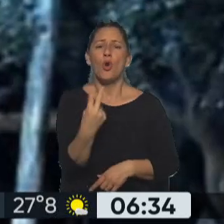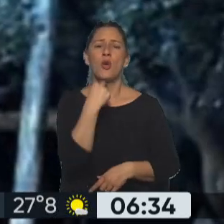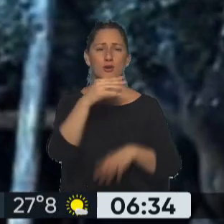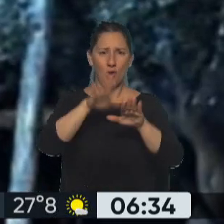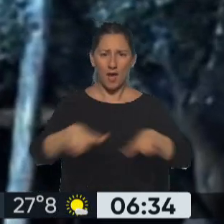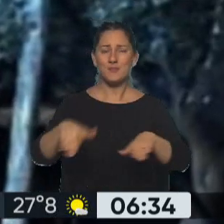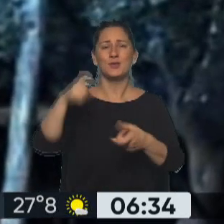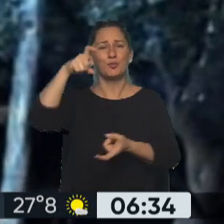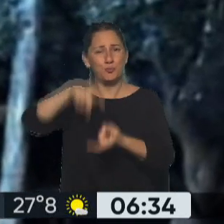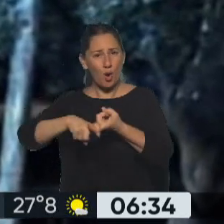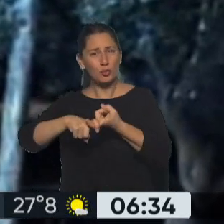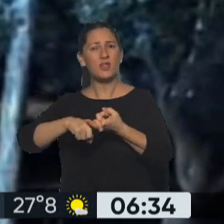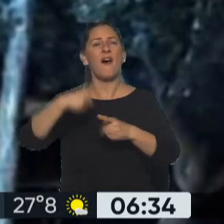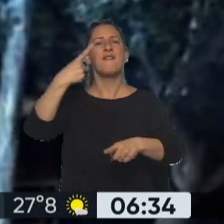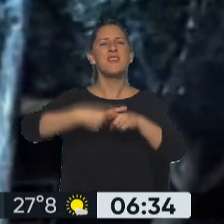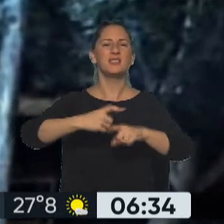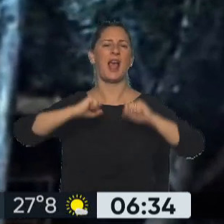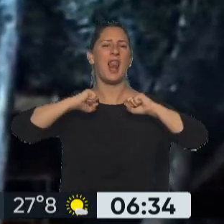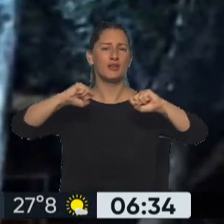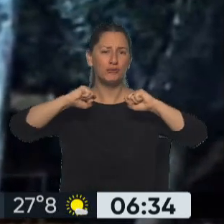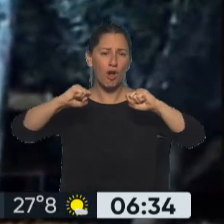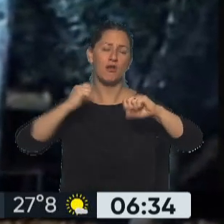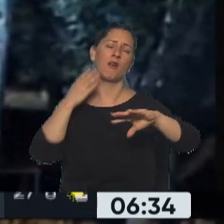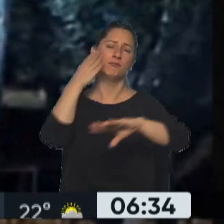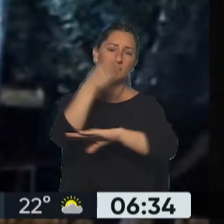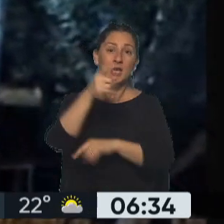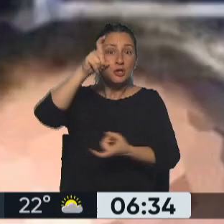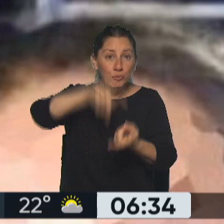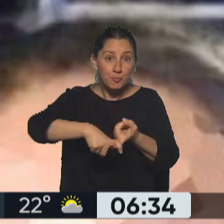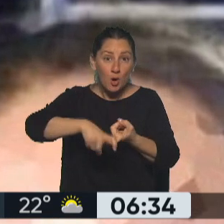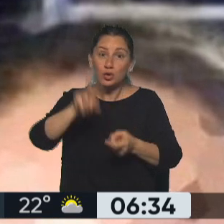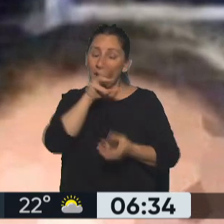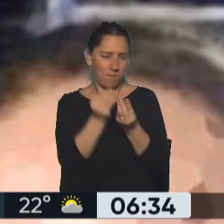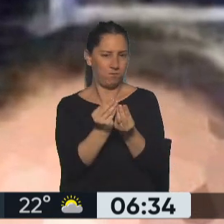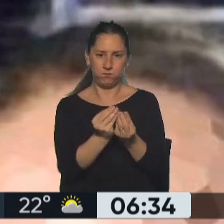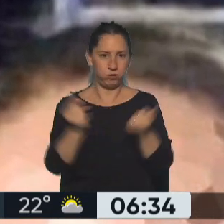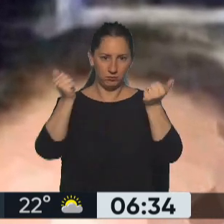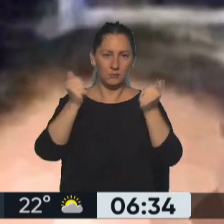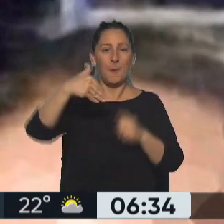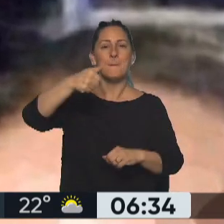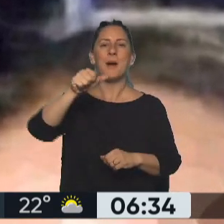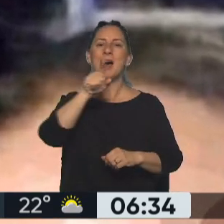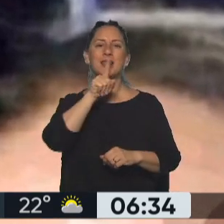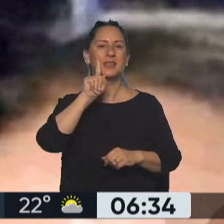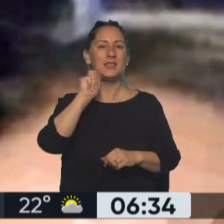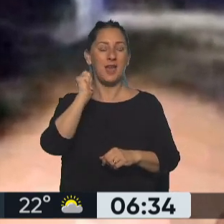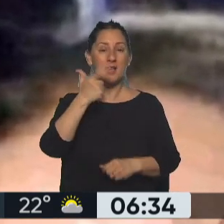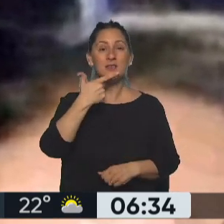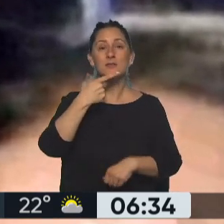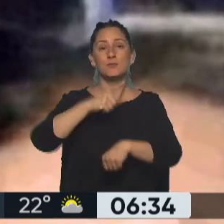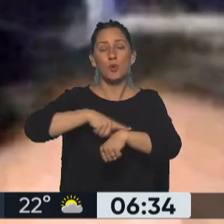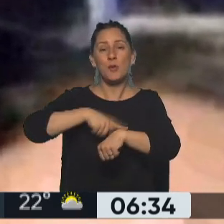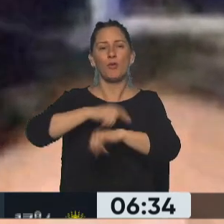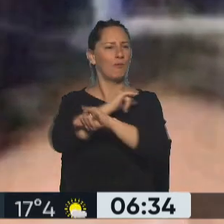su esposa a una fiesta electrónica. Su esposa continúa desaparecida. Lo concreto de Matías Burstein fue